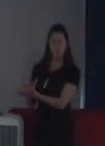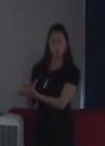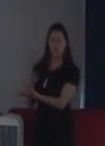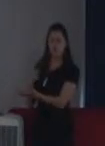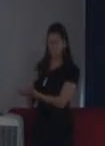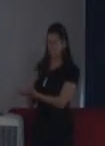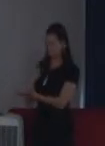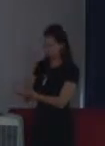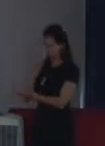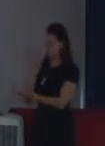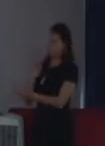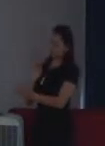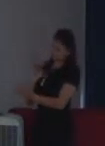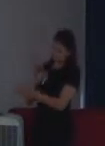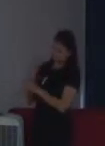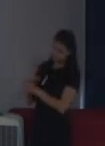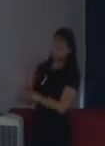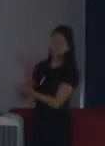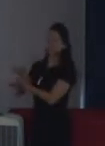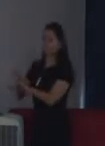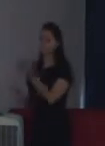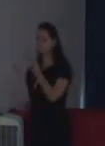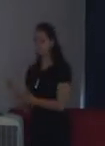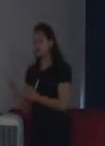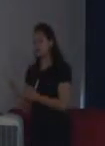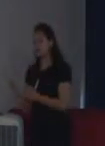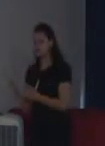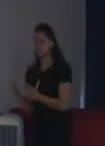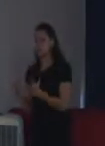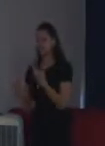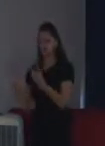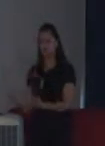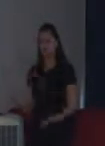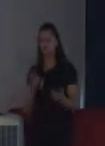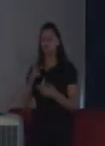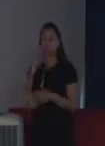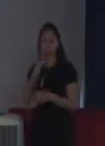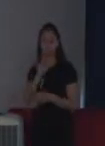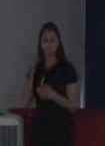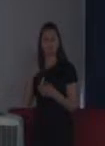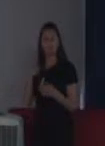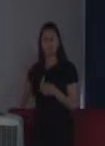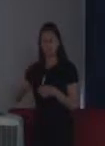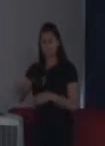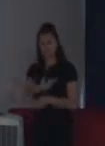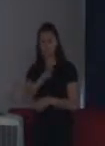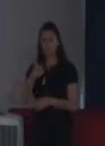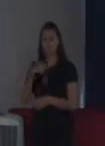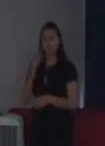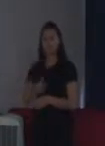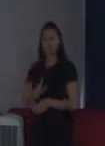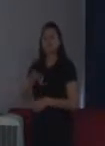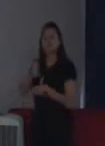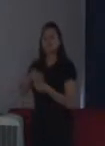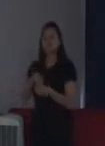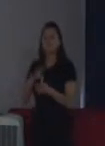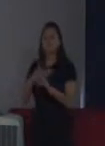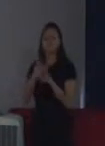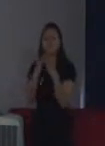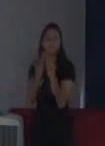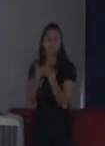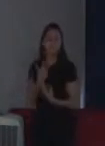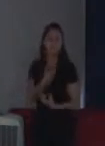a participar? Redefinir la relación entre actores. Yo como persona local, como mamá, como